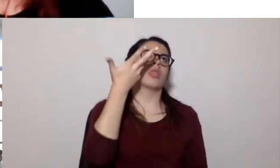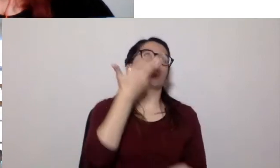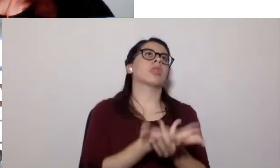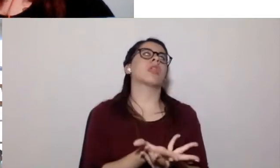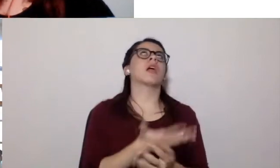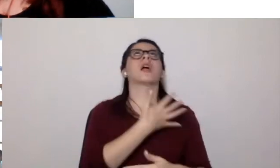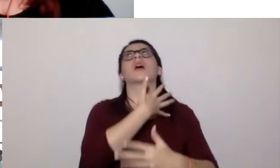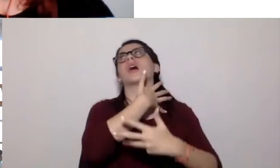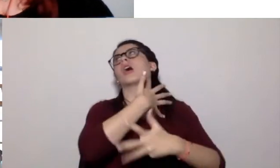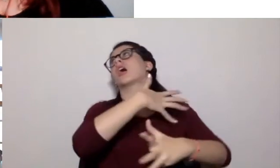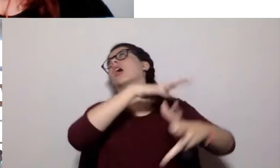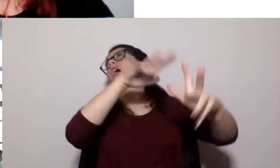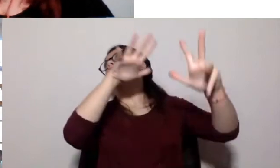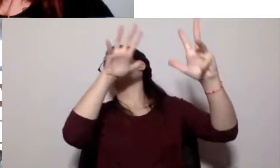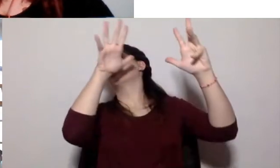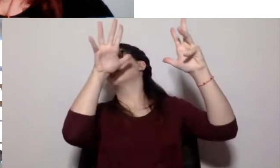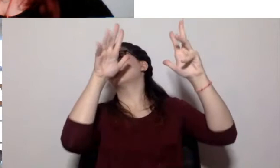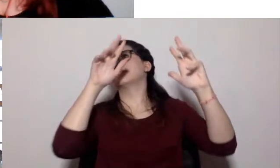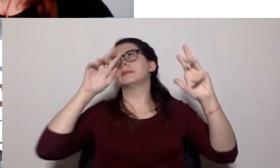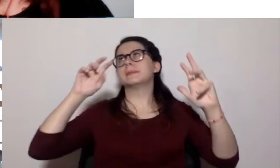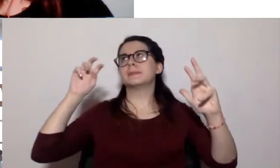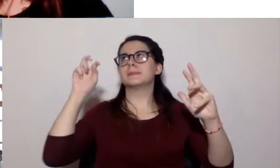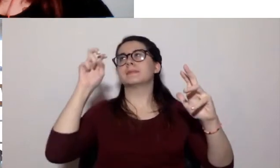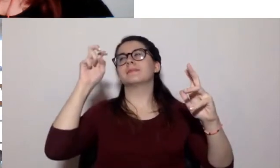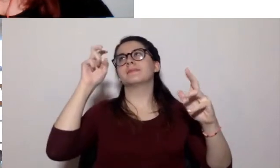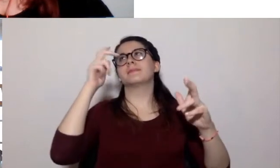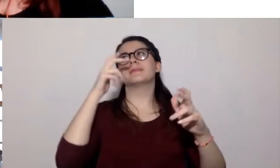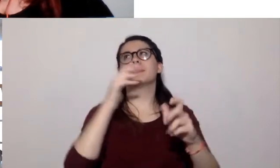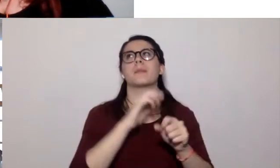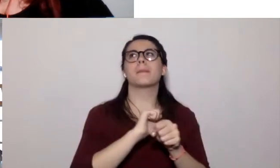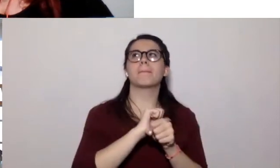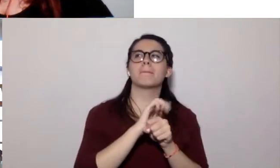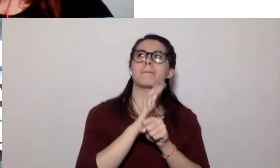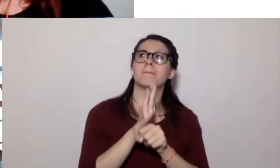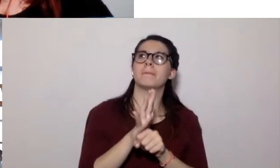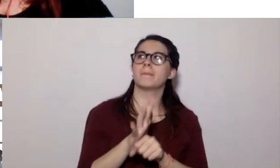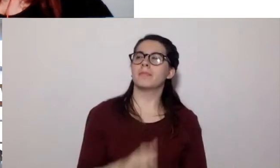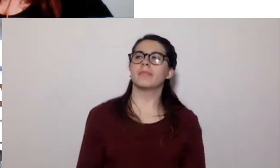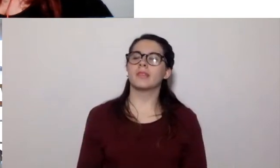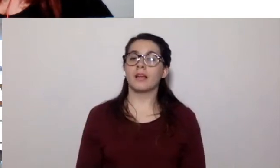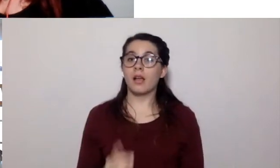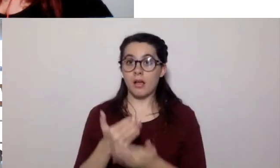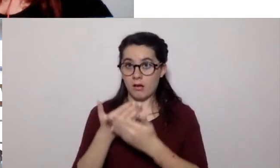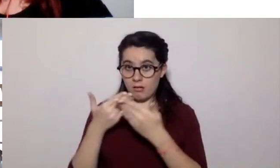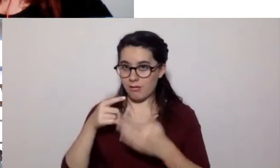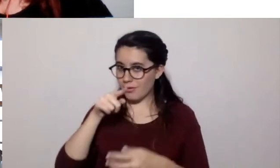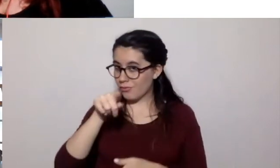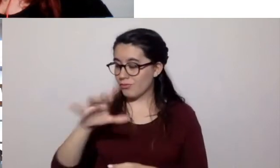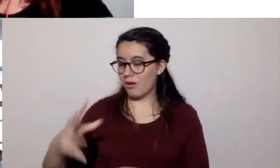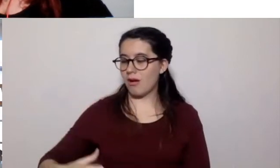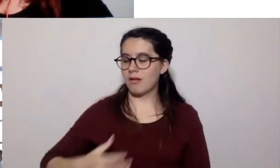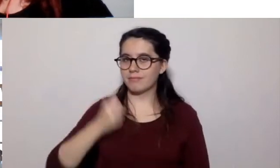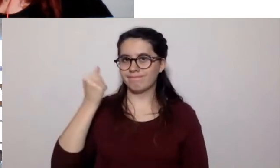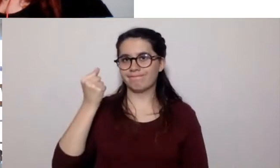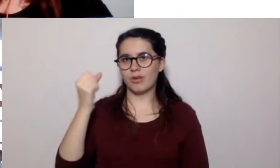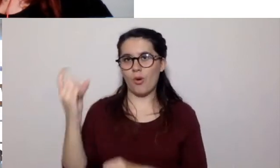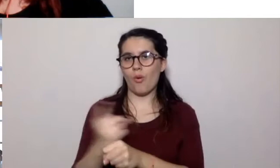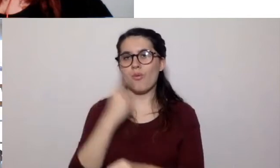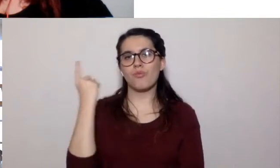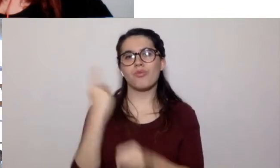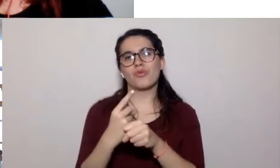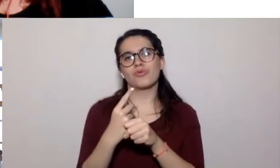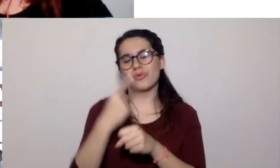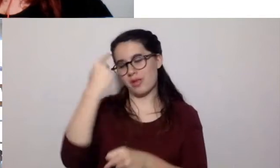diciendo pandemia, ¿no? Nunca. Y no, estás aprovechando tu vida para hacer cosas que